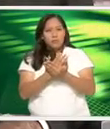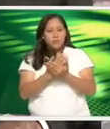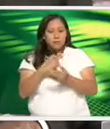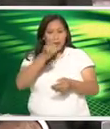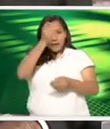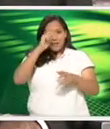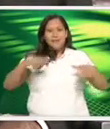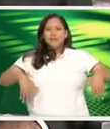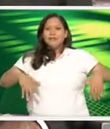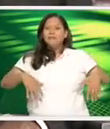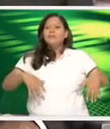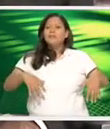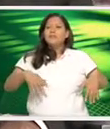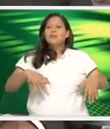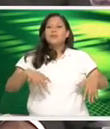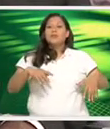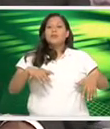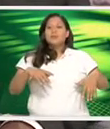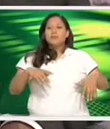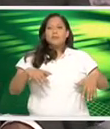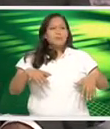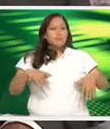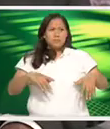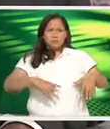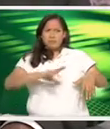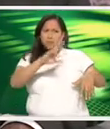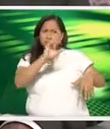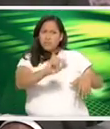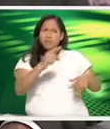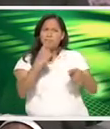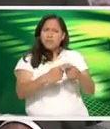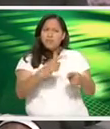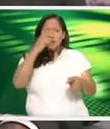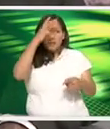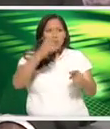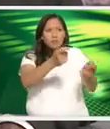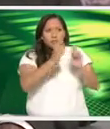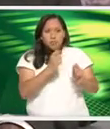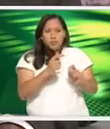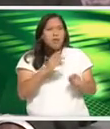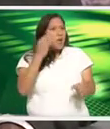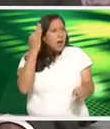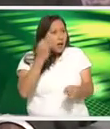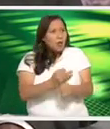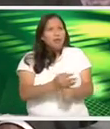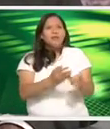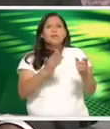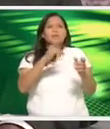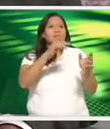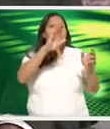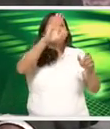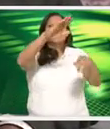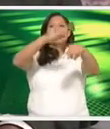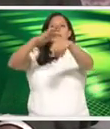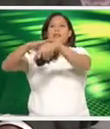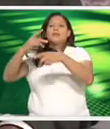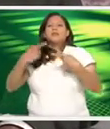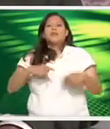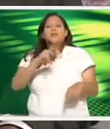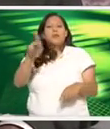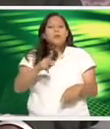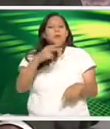cambió la historia porque entonces quien se echó para adelante fue Hidalgo y dijo, no, es el momento de ir a coger gachupines, esas fueron sus